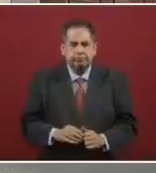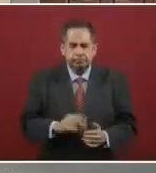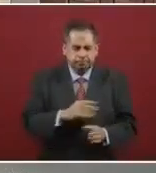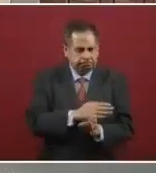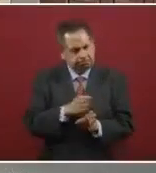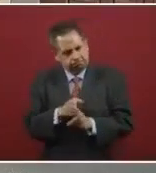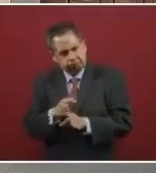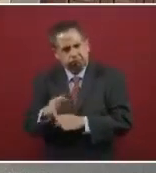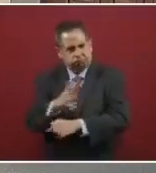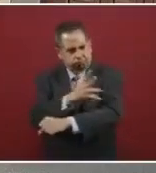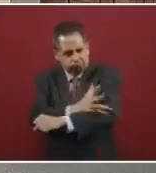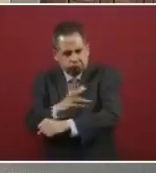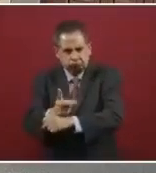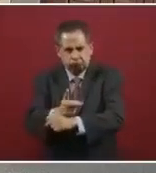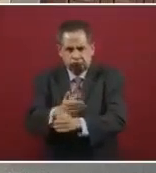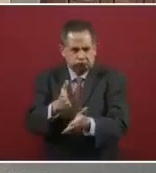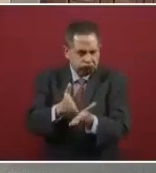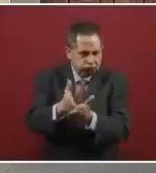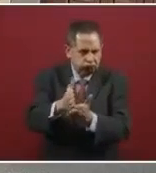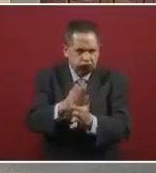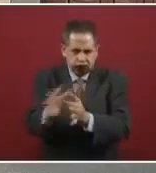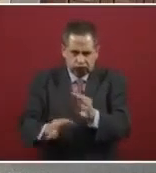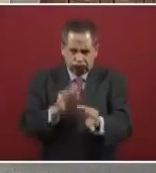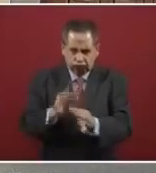Rectitud, integridad, honestidad,